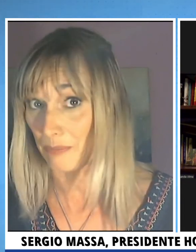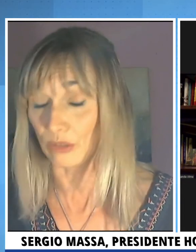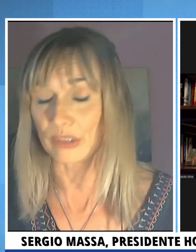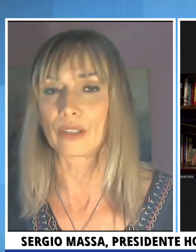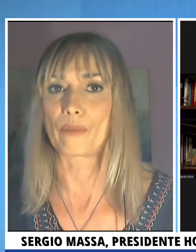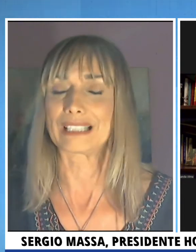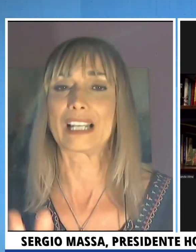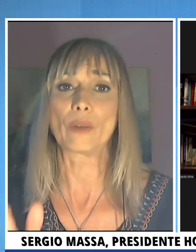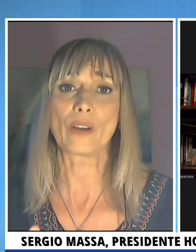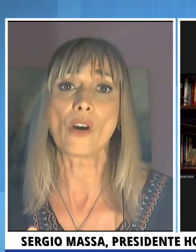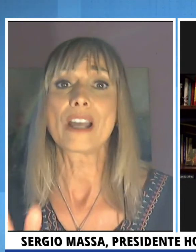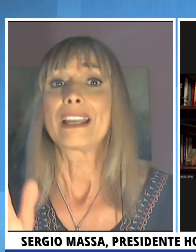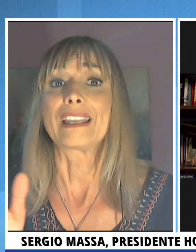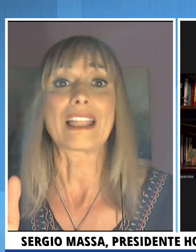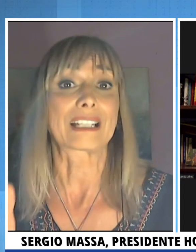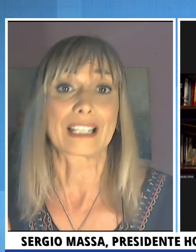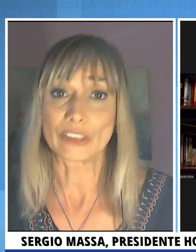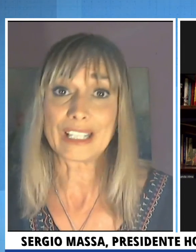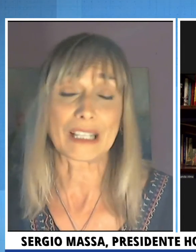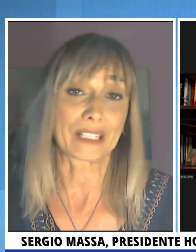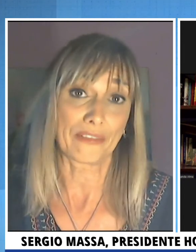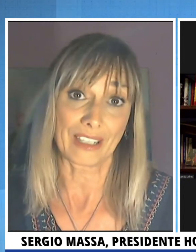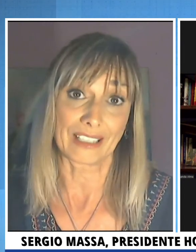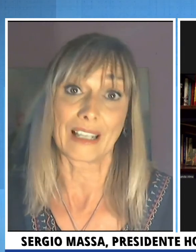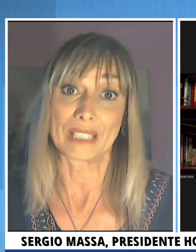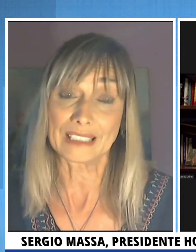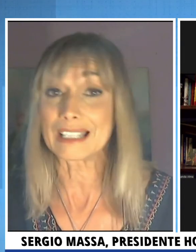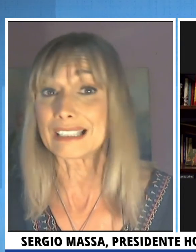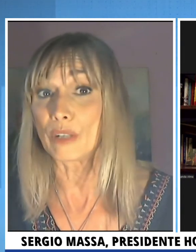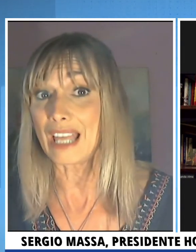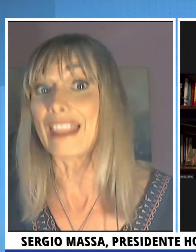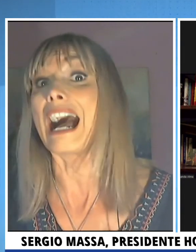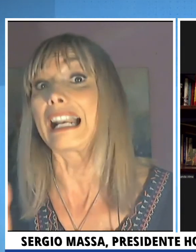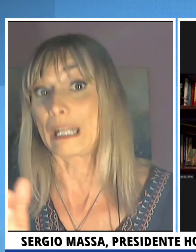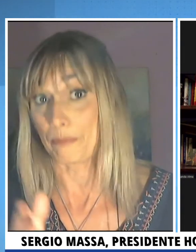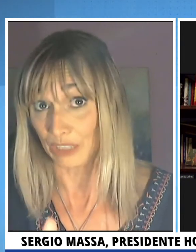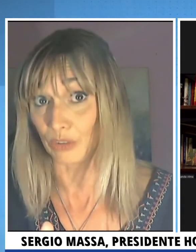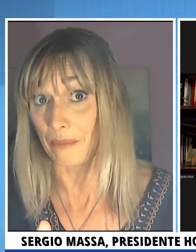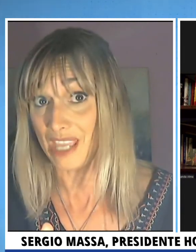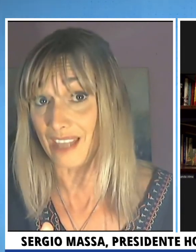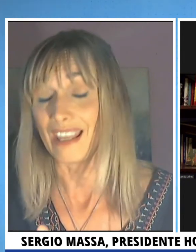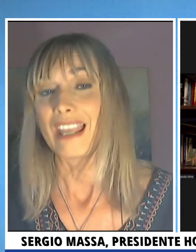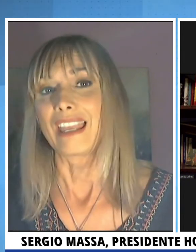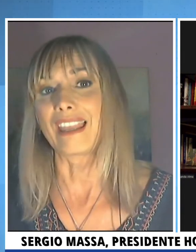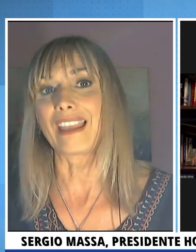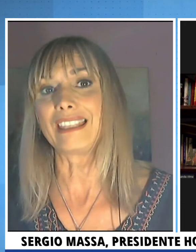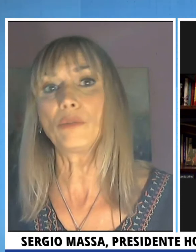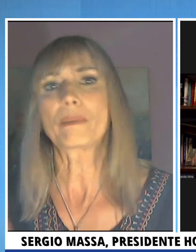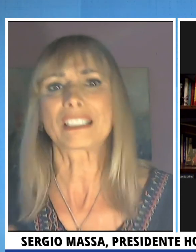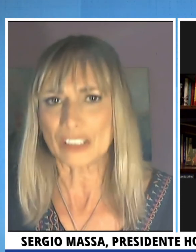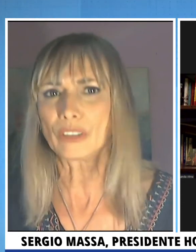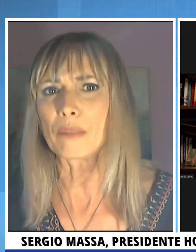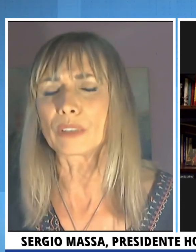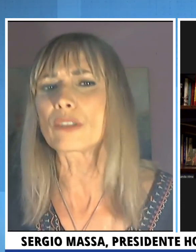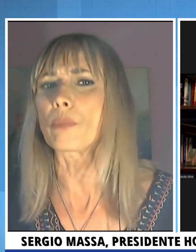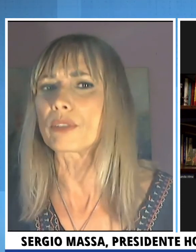respecto, Sergio Massa. Luego, las declaraciones de Sabrina Federic, la ministra de Seguridad, al respecto también. Y una presentación